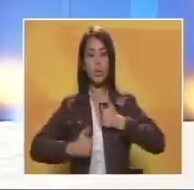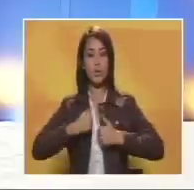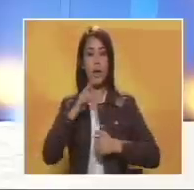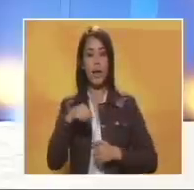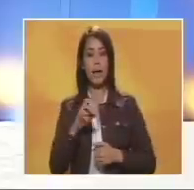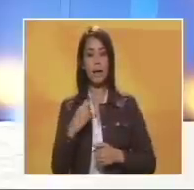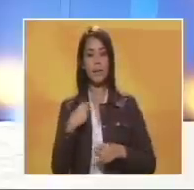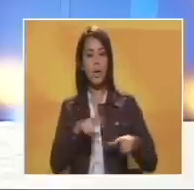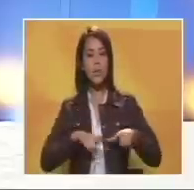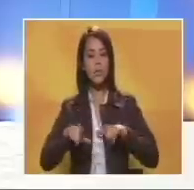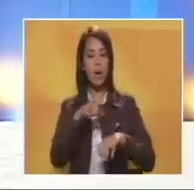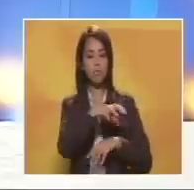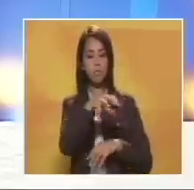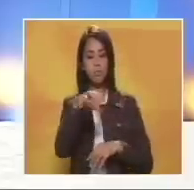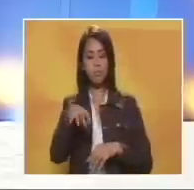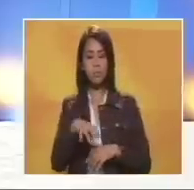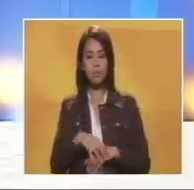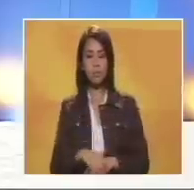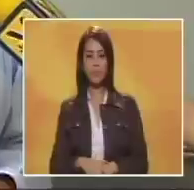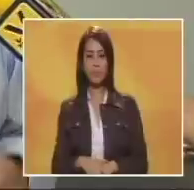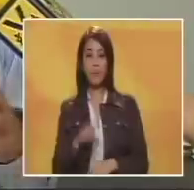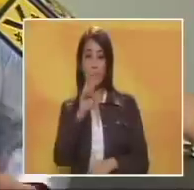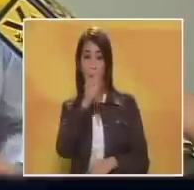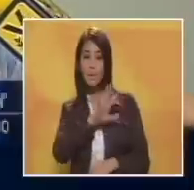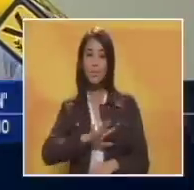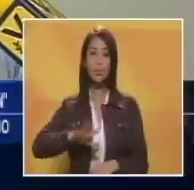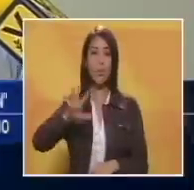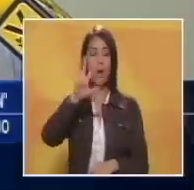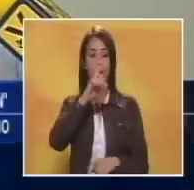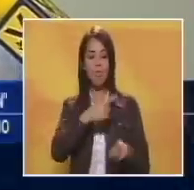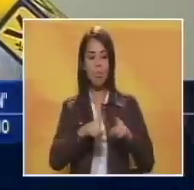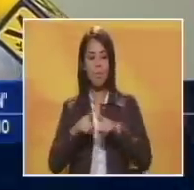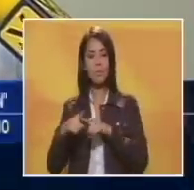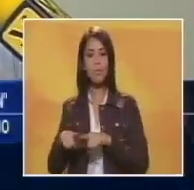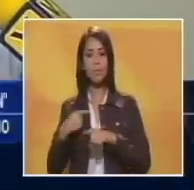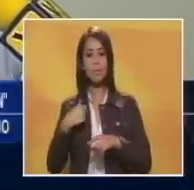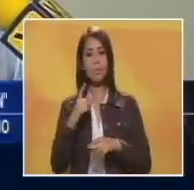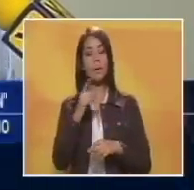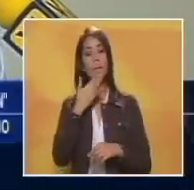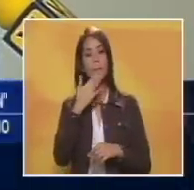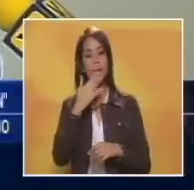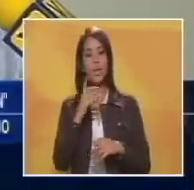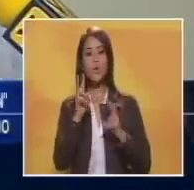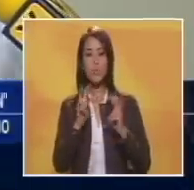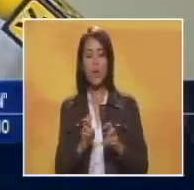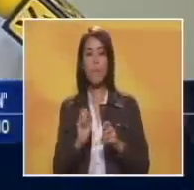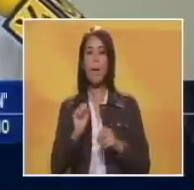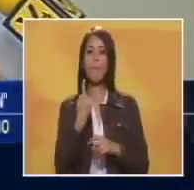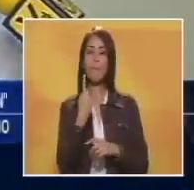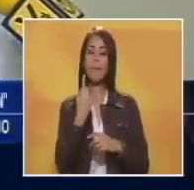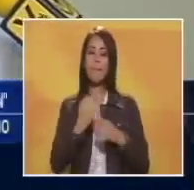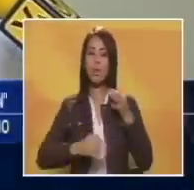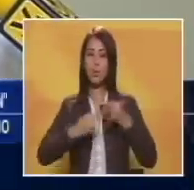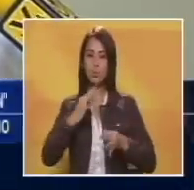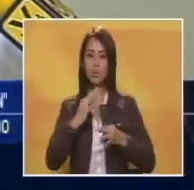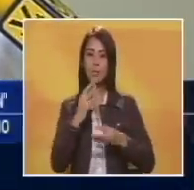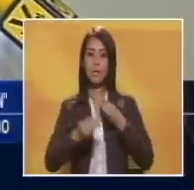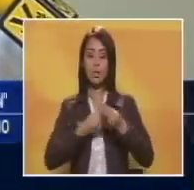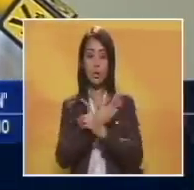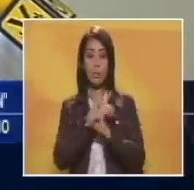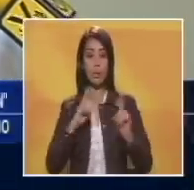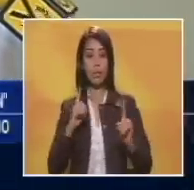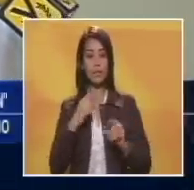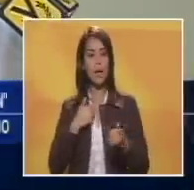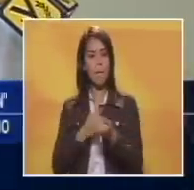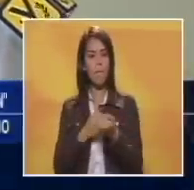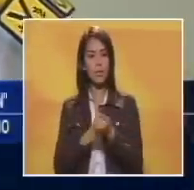Henry Falcón en varios estados del país. Fermín especificó que militantes de las toldas como Nuevo Tiempo, Primero Justicia y Acción Democrática